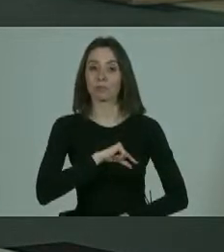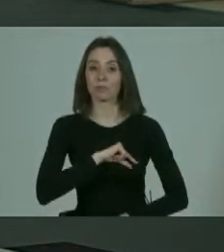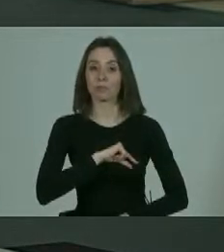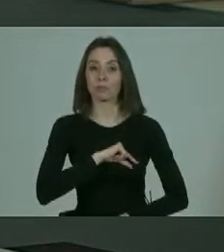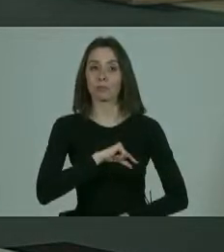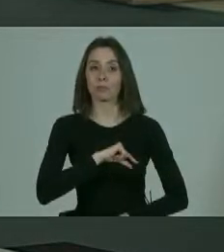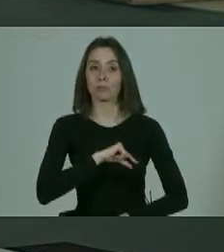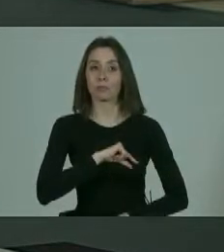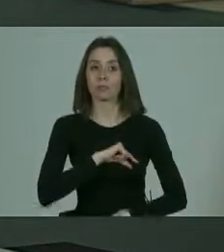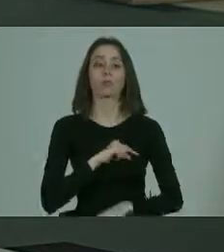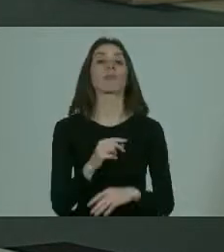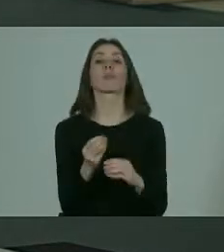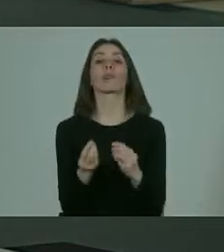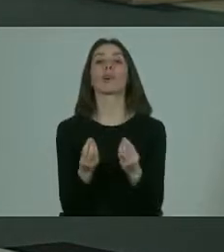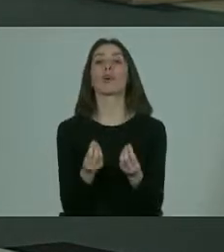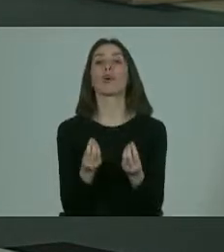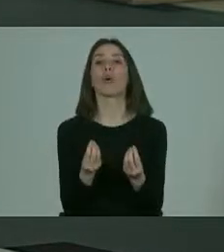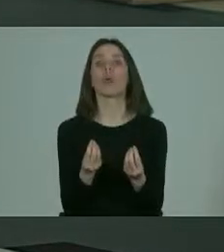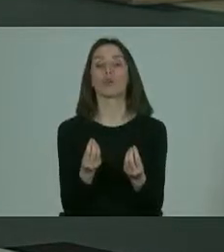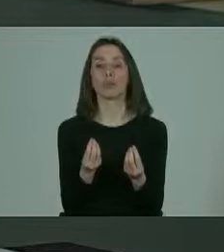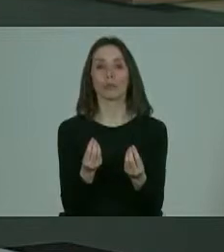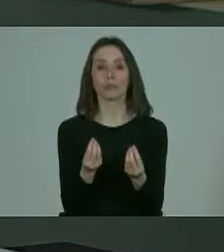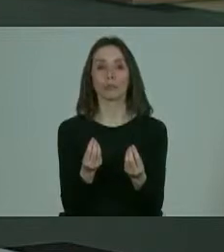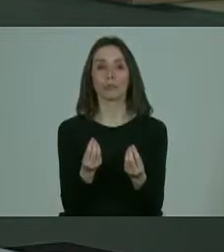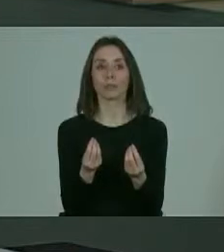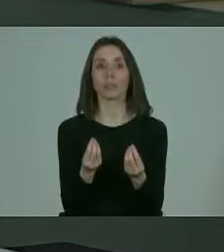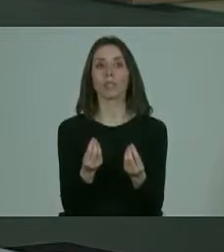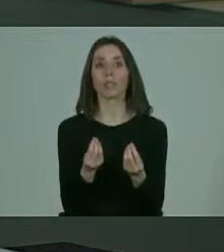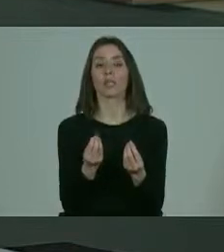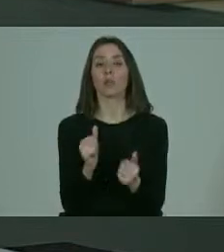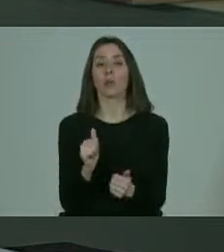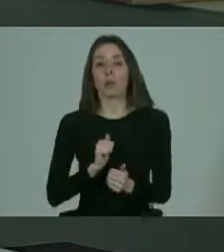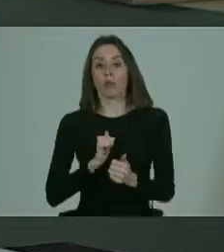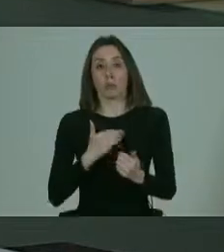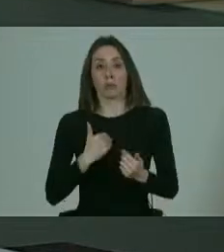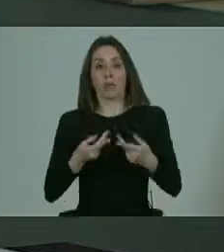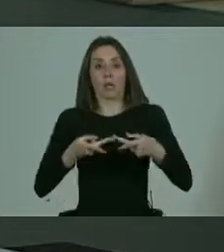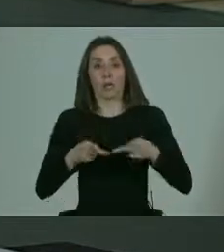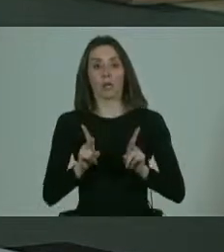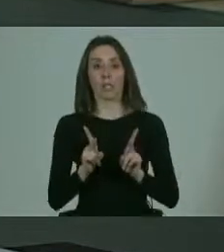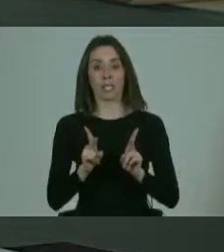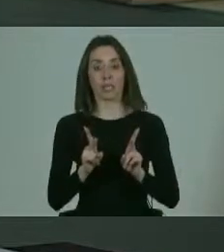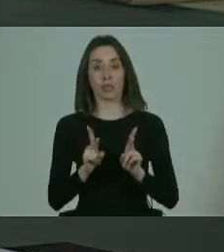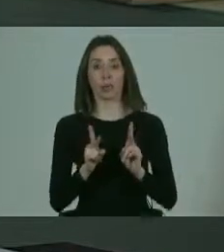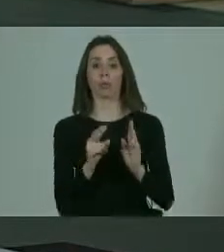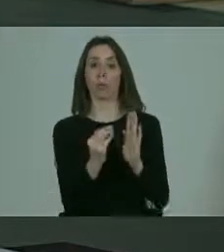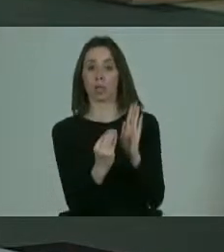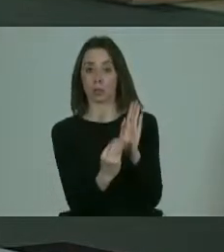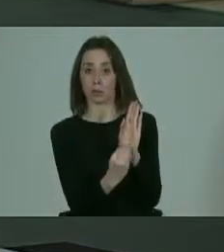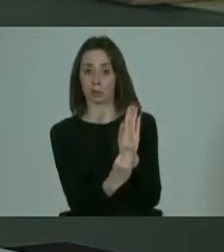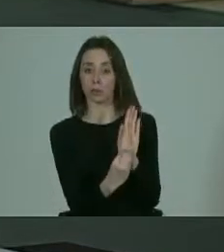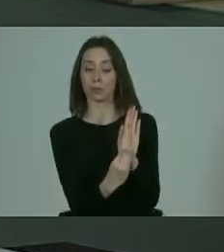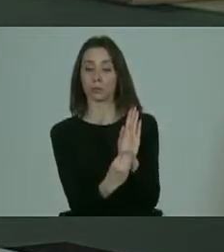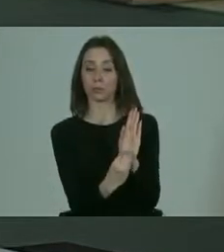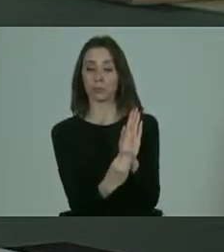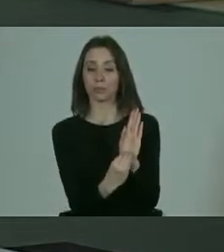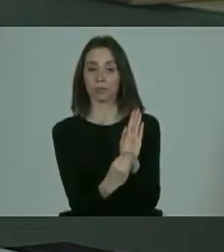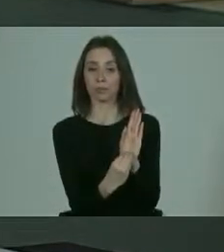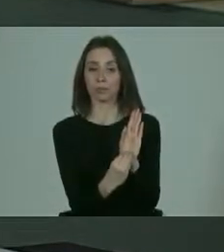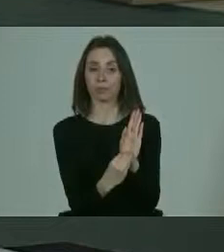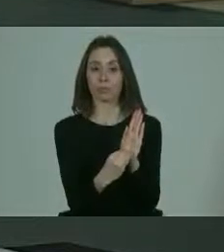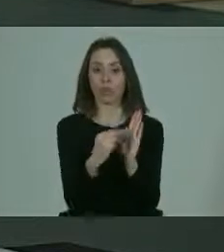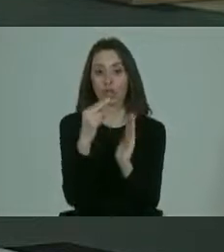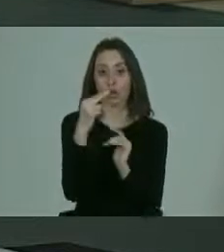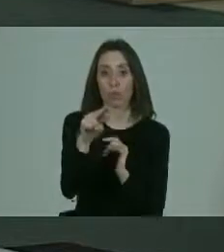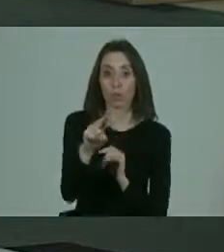la manera de cómo se pueden ejercer los derechos para que se se contemplen que tus